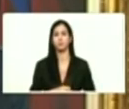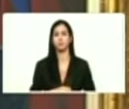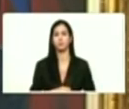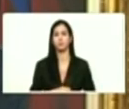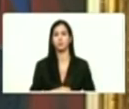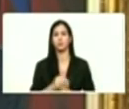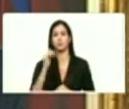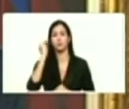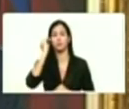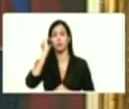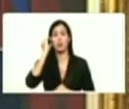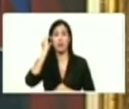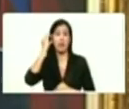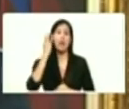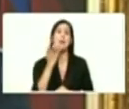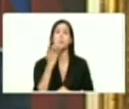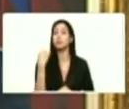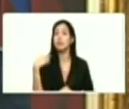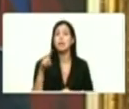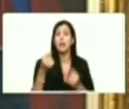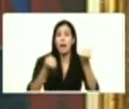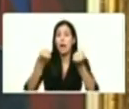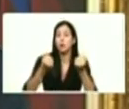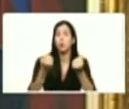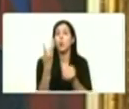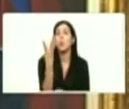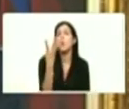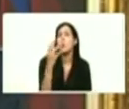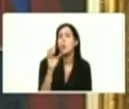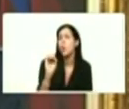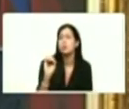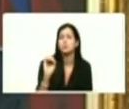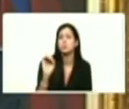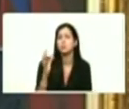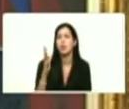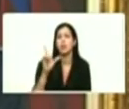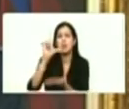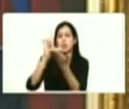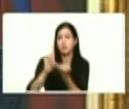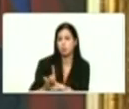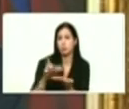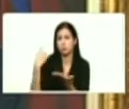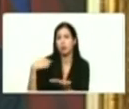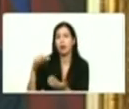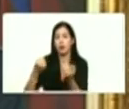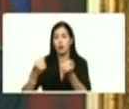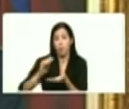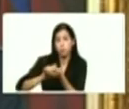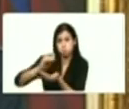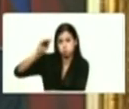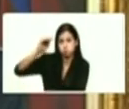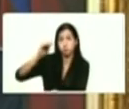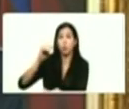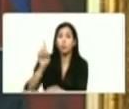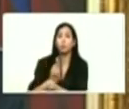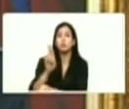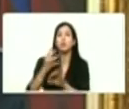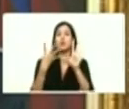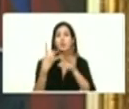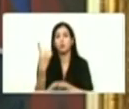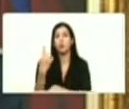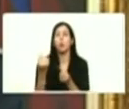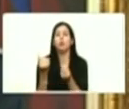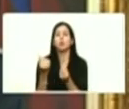si usted tiene un carrito de 40 de 40 litros usa 91 le va a costar